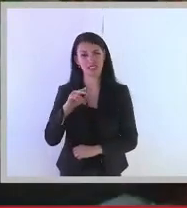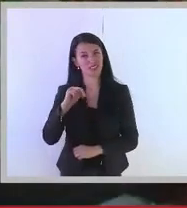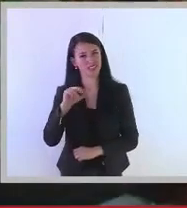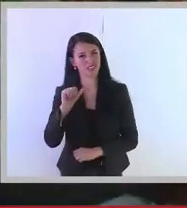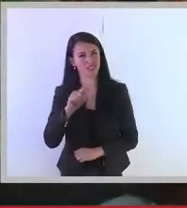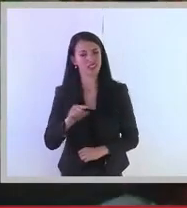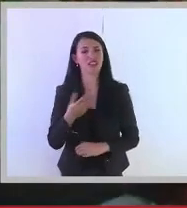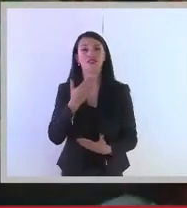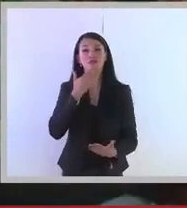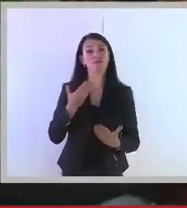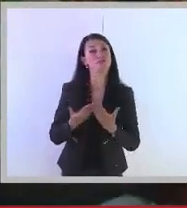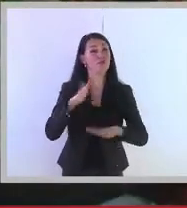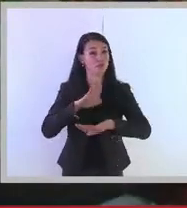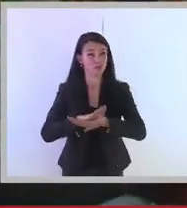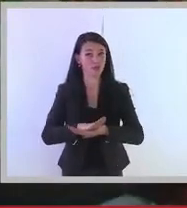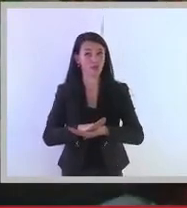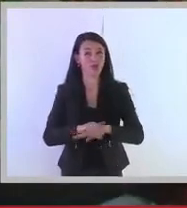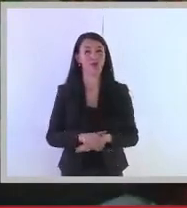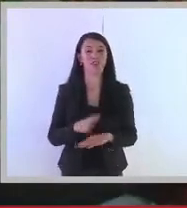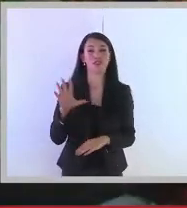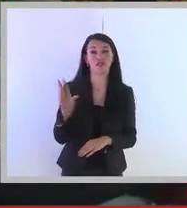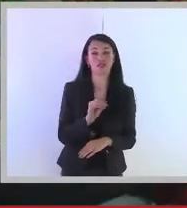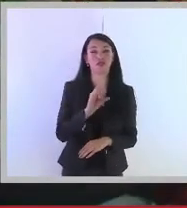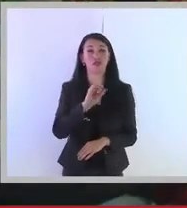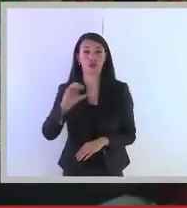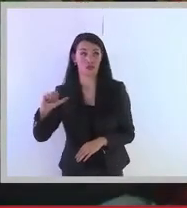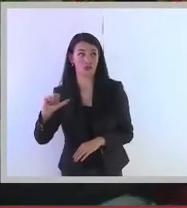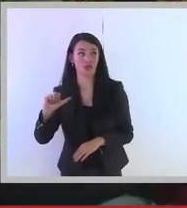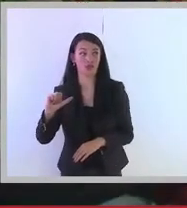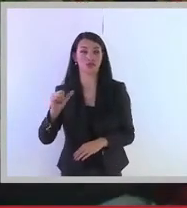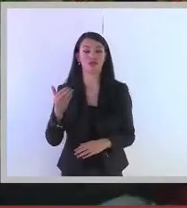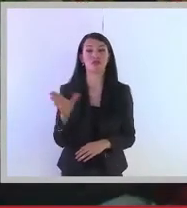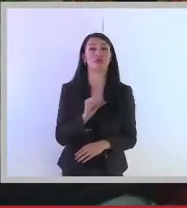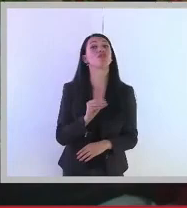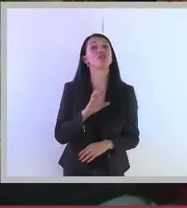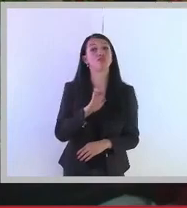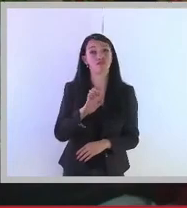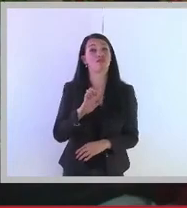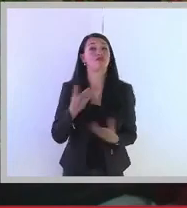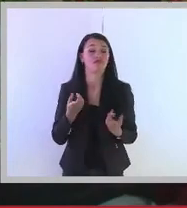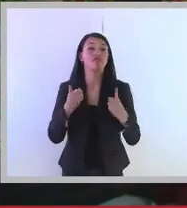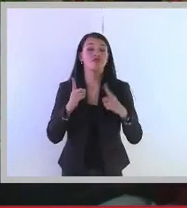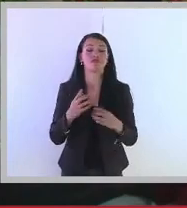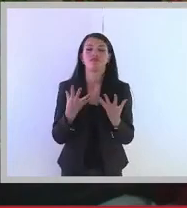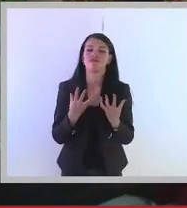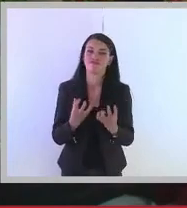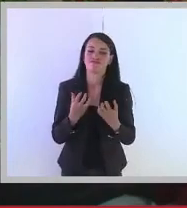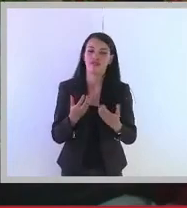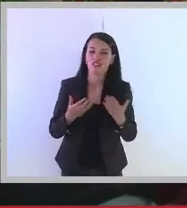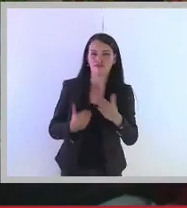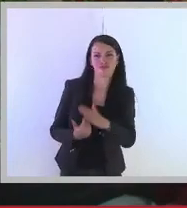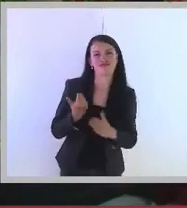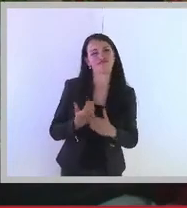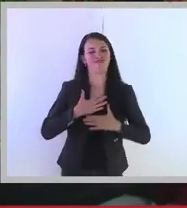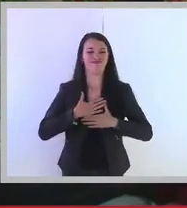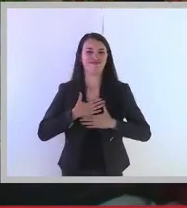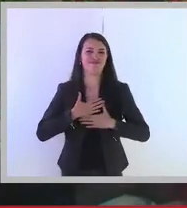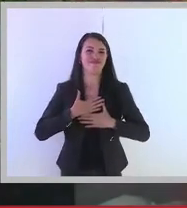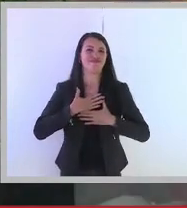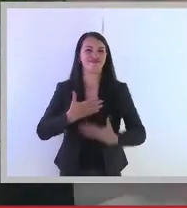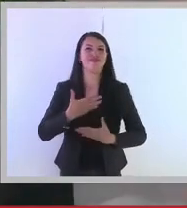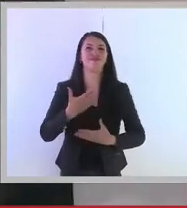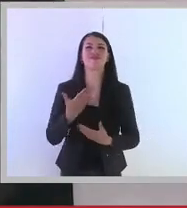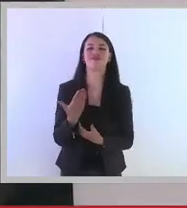Bueno, buenas tardes a todas, todos, todes. Quiero empezar por extenderles un saludo de la